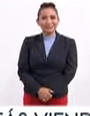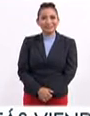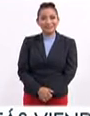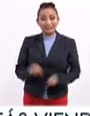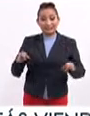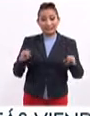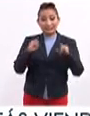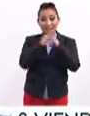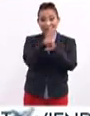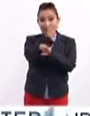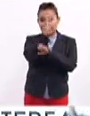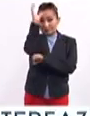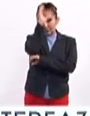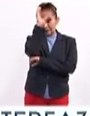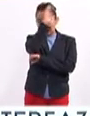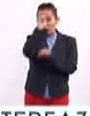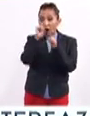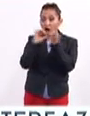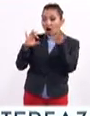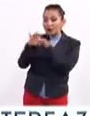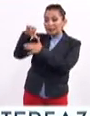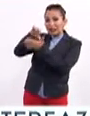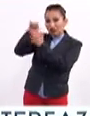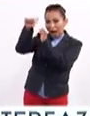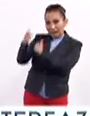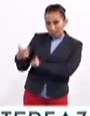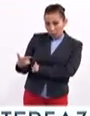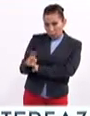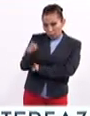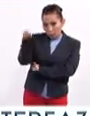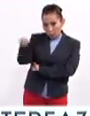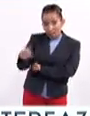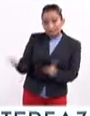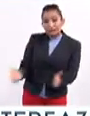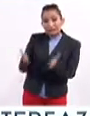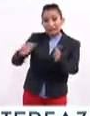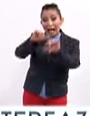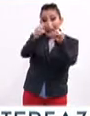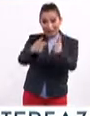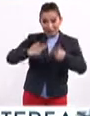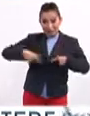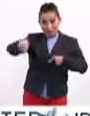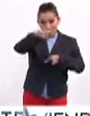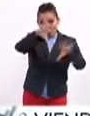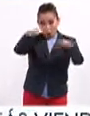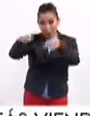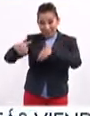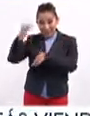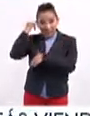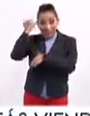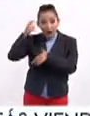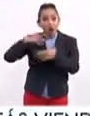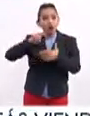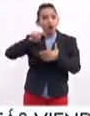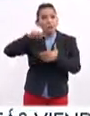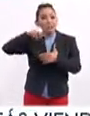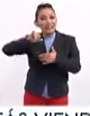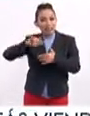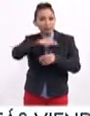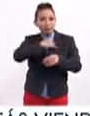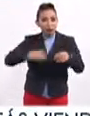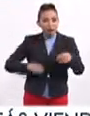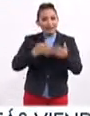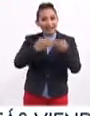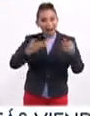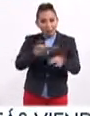El Instituto Estatal de Cultura, a través del Centro de las Artes de Guanajuato, impulsa a los artesanos de las comunidades indígenas otomíes de los municipios